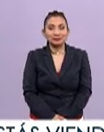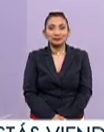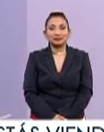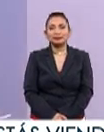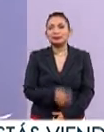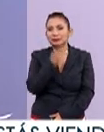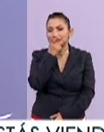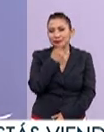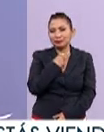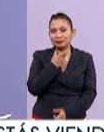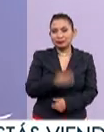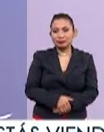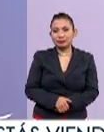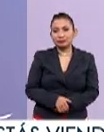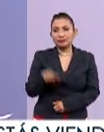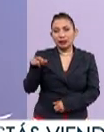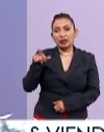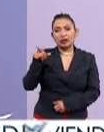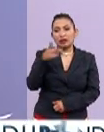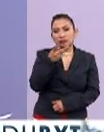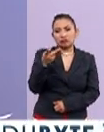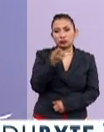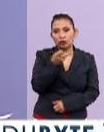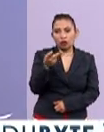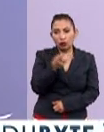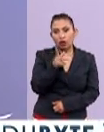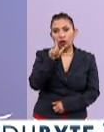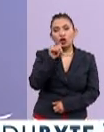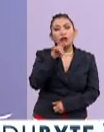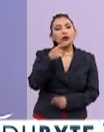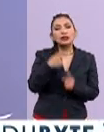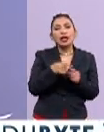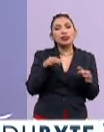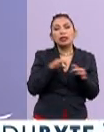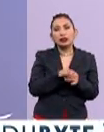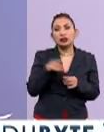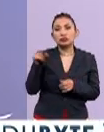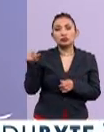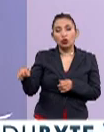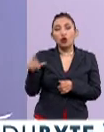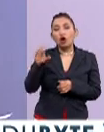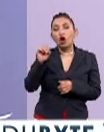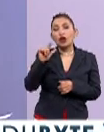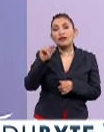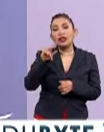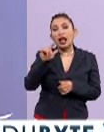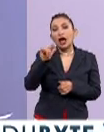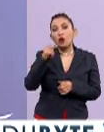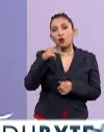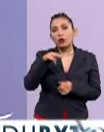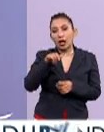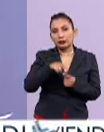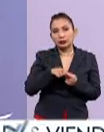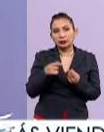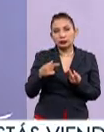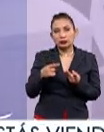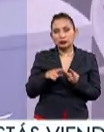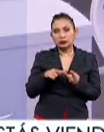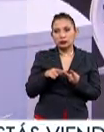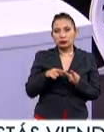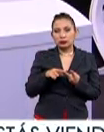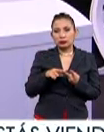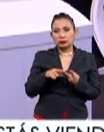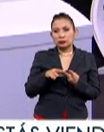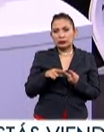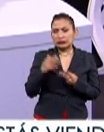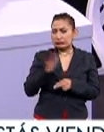Digan una cosa, bueno, tú en el caso de ustedes, Leonardo, ¿con quién estás ahí? Estoy con Olivia Lagunas, que